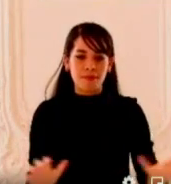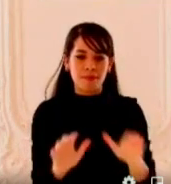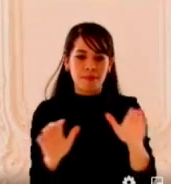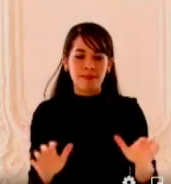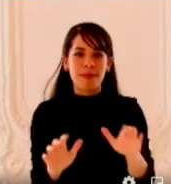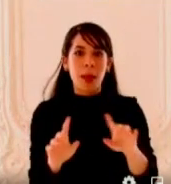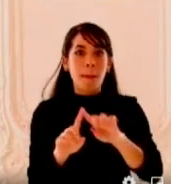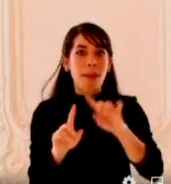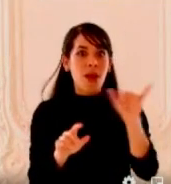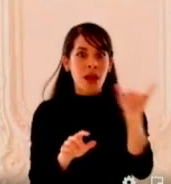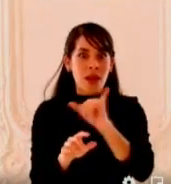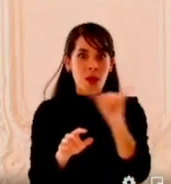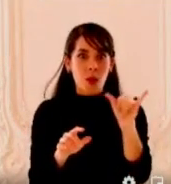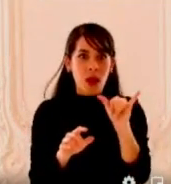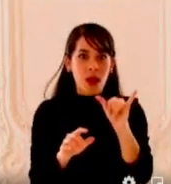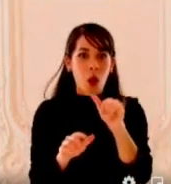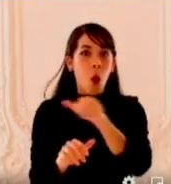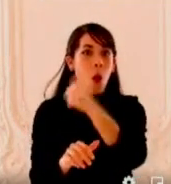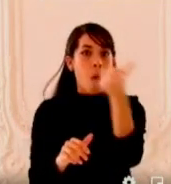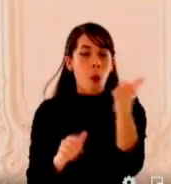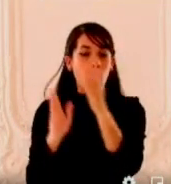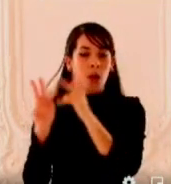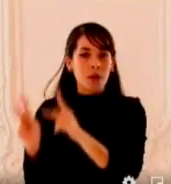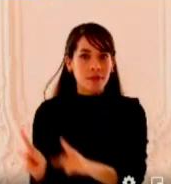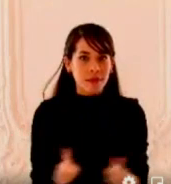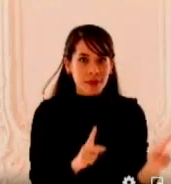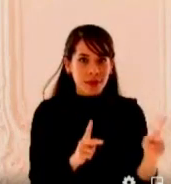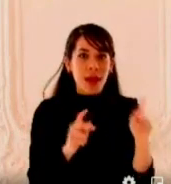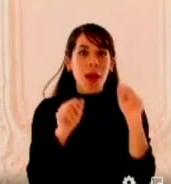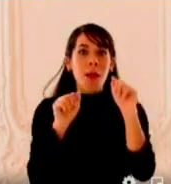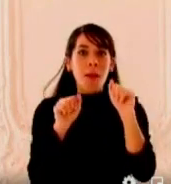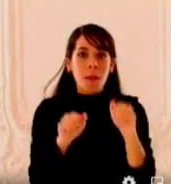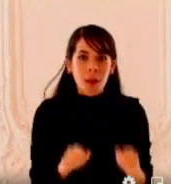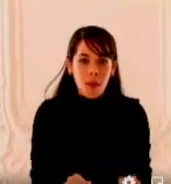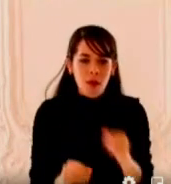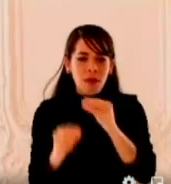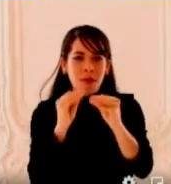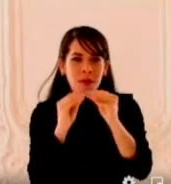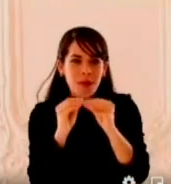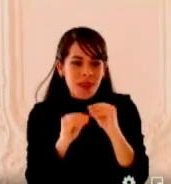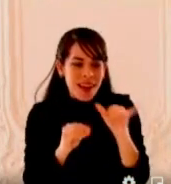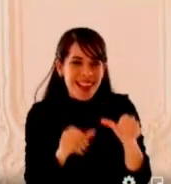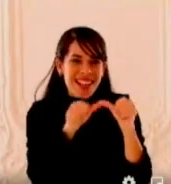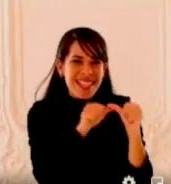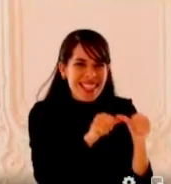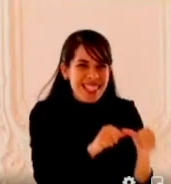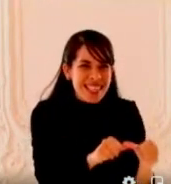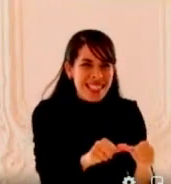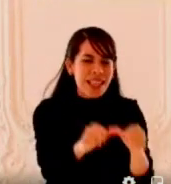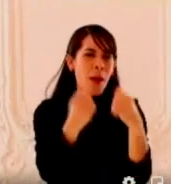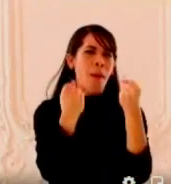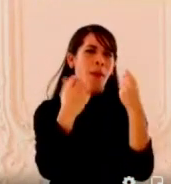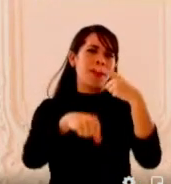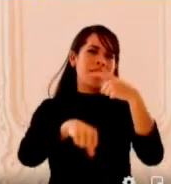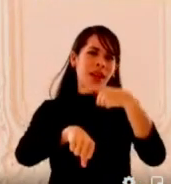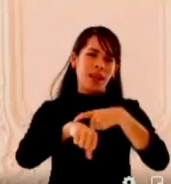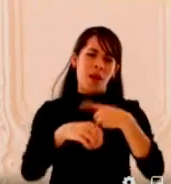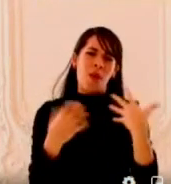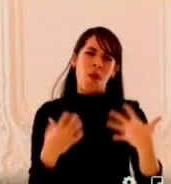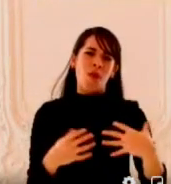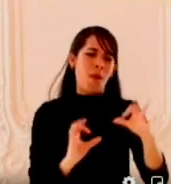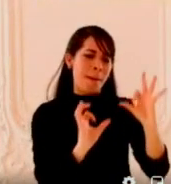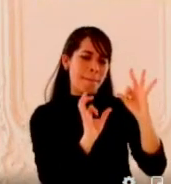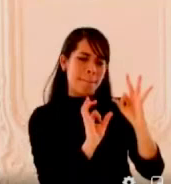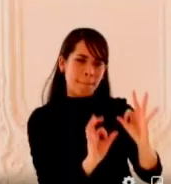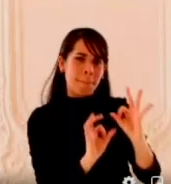de mantenimiento para que esa estructura y esa infraestructura nos dure y sea sustentable. Pero definitivamente, parte del plan lo vamos a